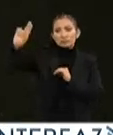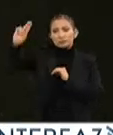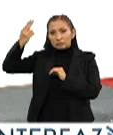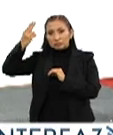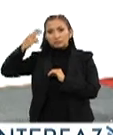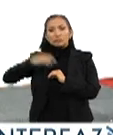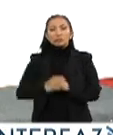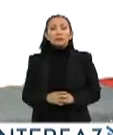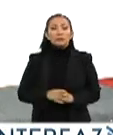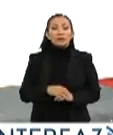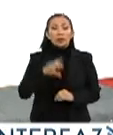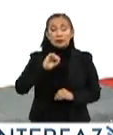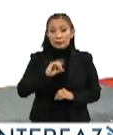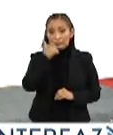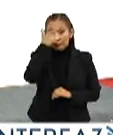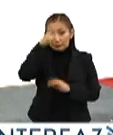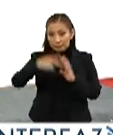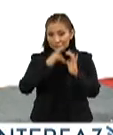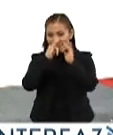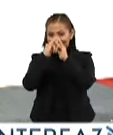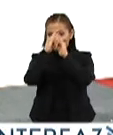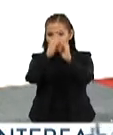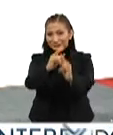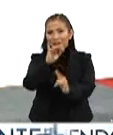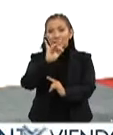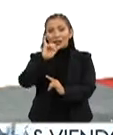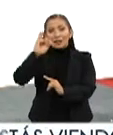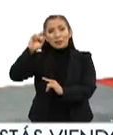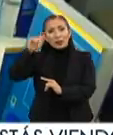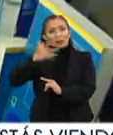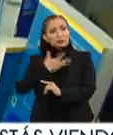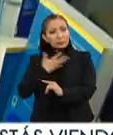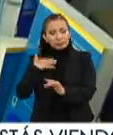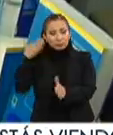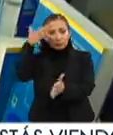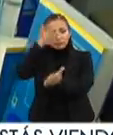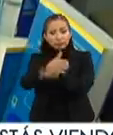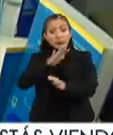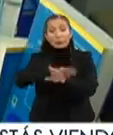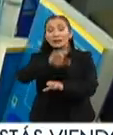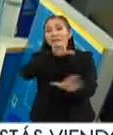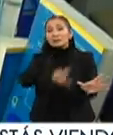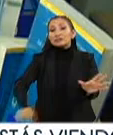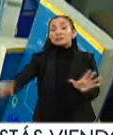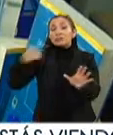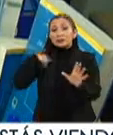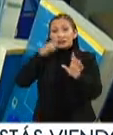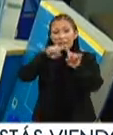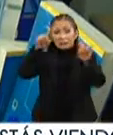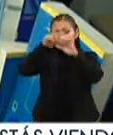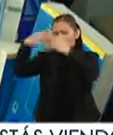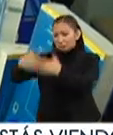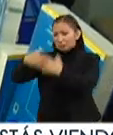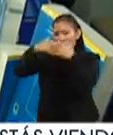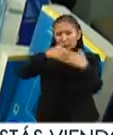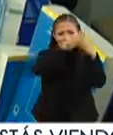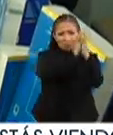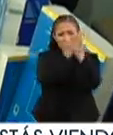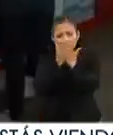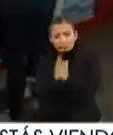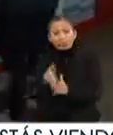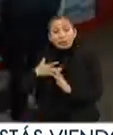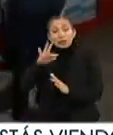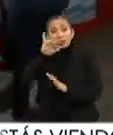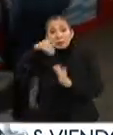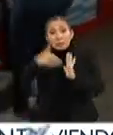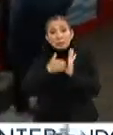UNAM. La 37ª edición de la FIL IPN cuenta con la presencia de más de 700 sellos editoriales, una oferta de